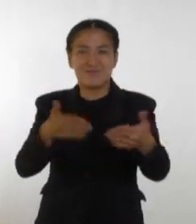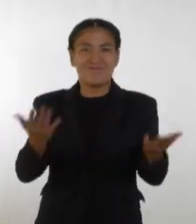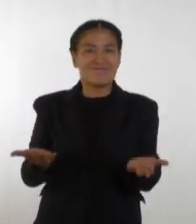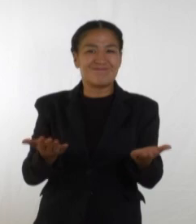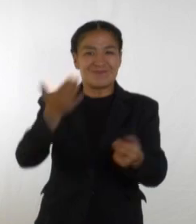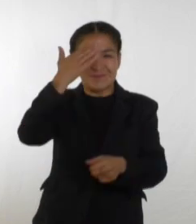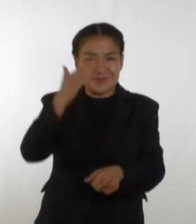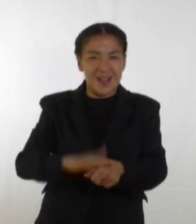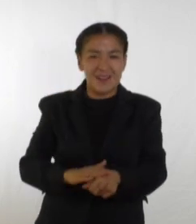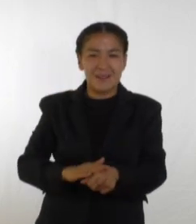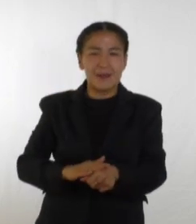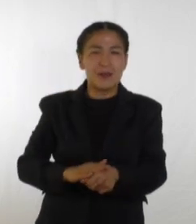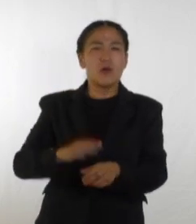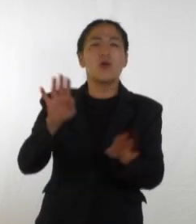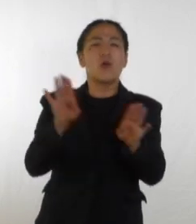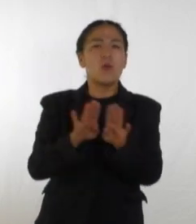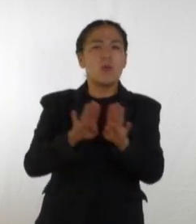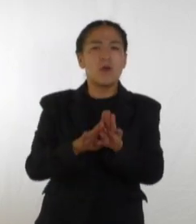calle.